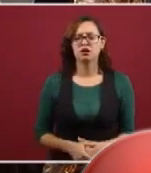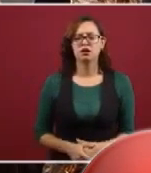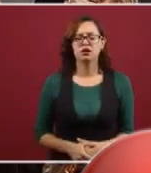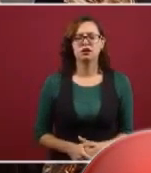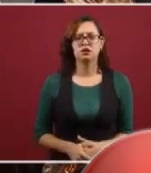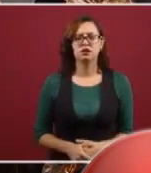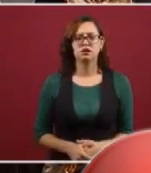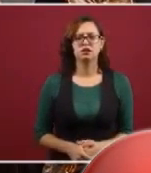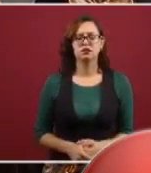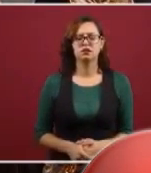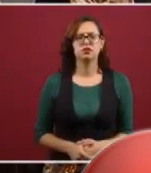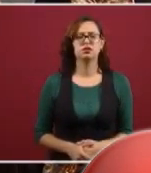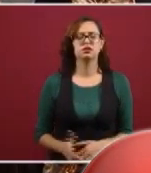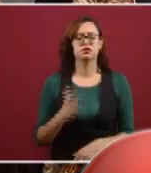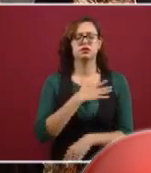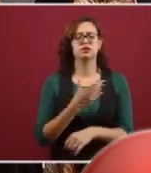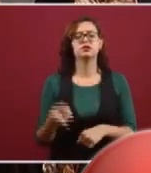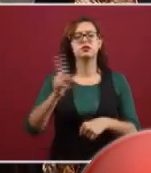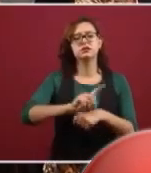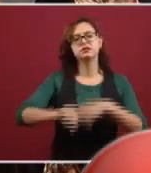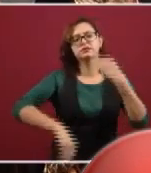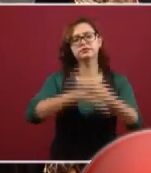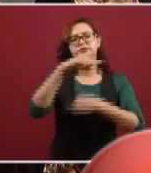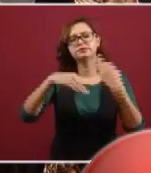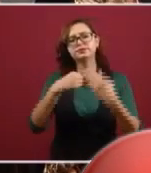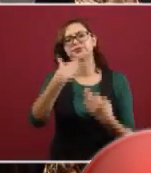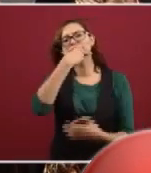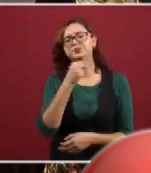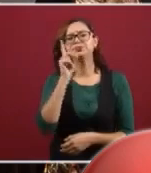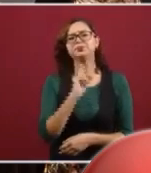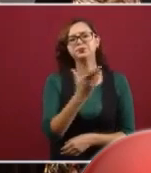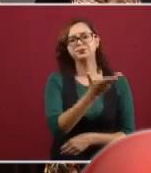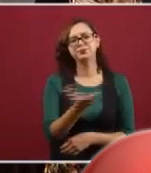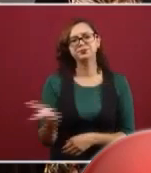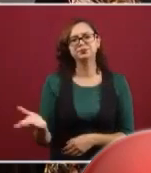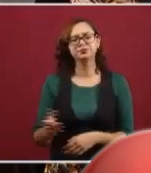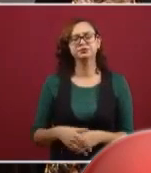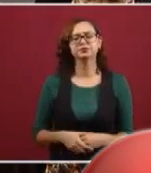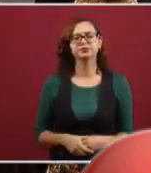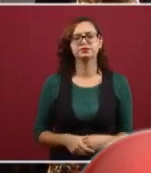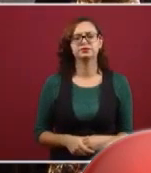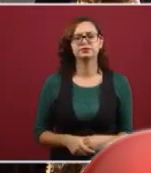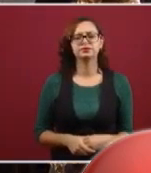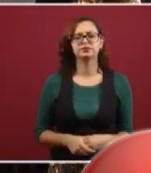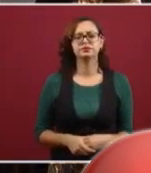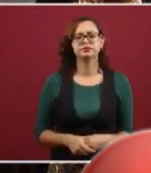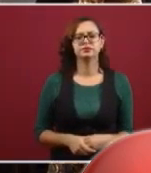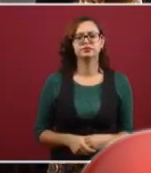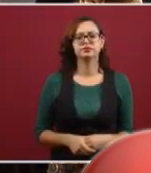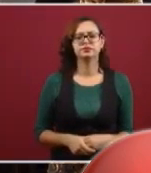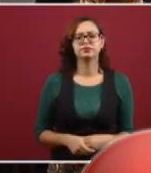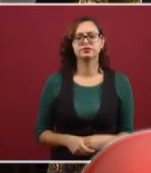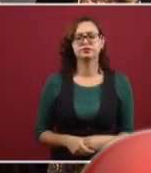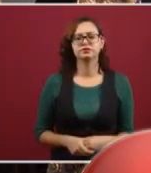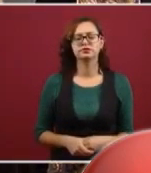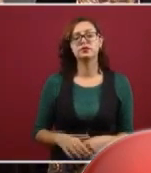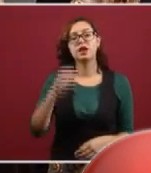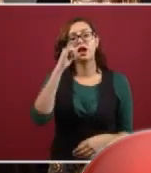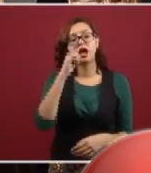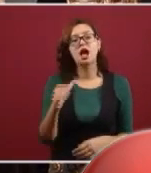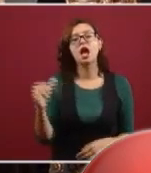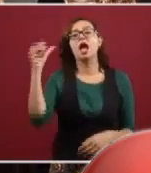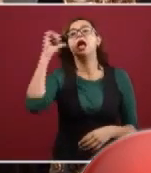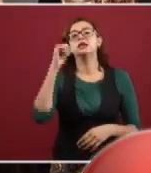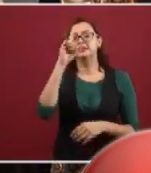Muy buenos días a todas y a todos. Les informamos que el día de ayer el Consejo de Administración de